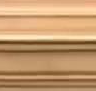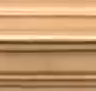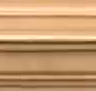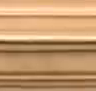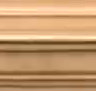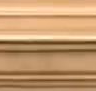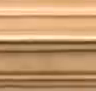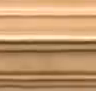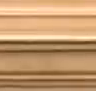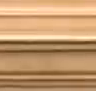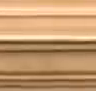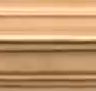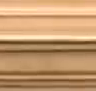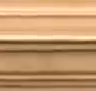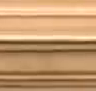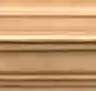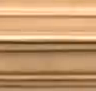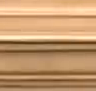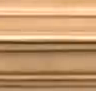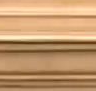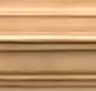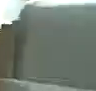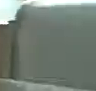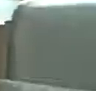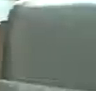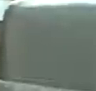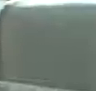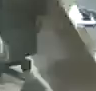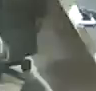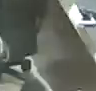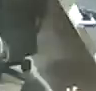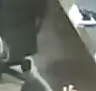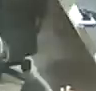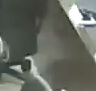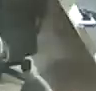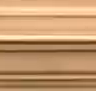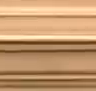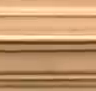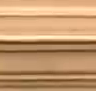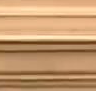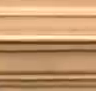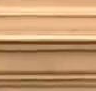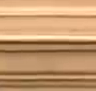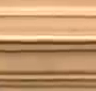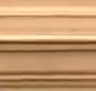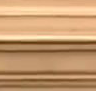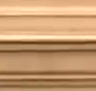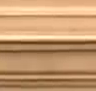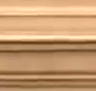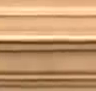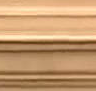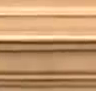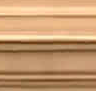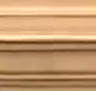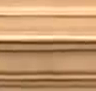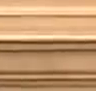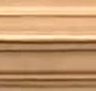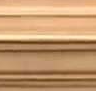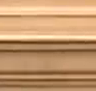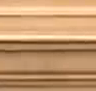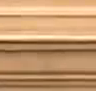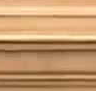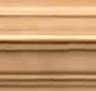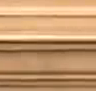punto del día de hoy, si no se manifestaron con la señal de costumbre, queda aprobado. Remítase entonces a la Comisión Permanente